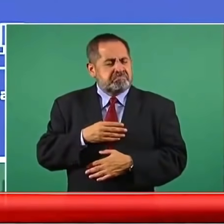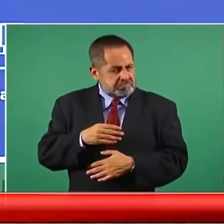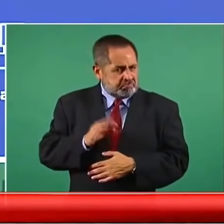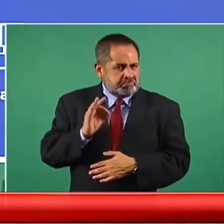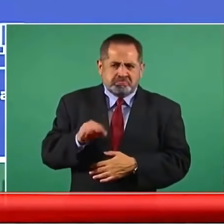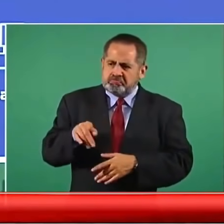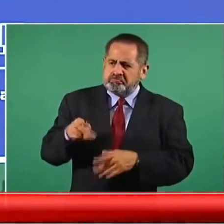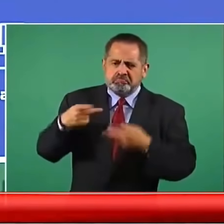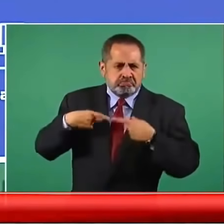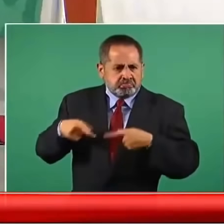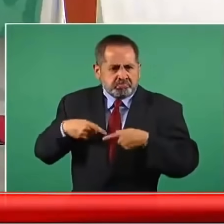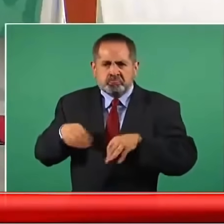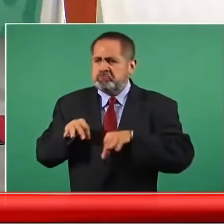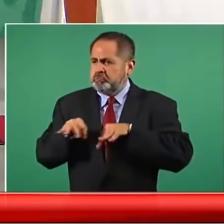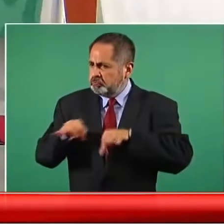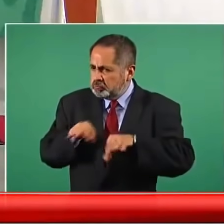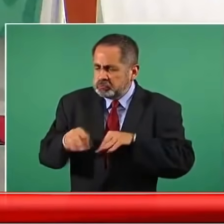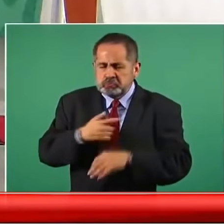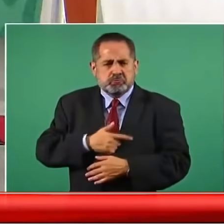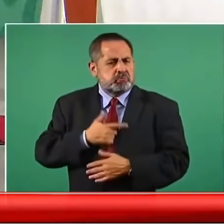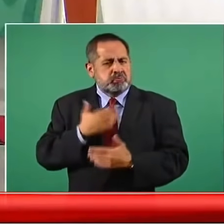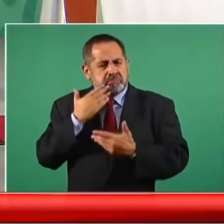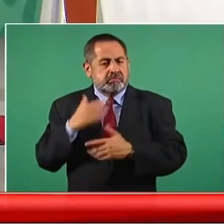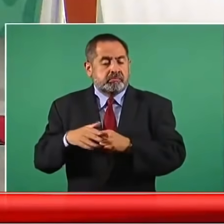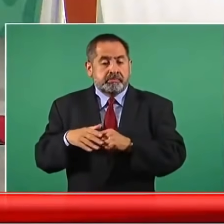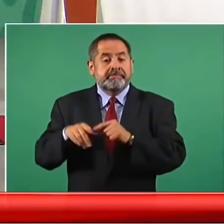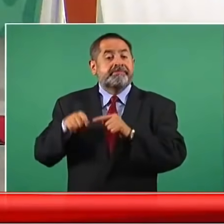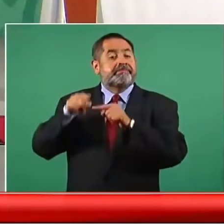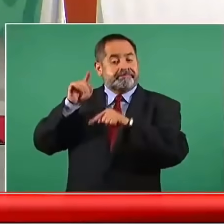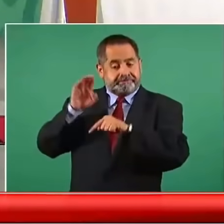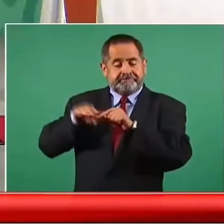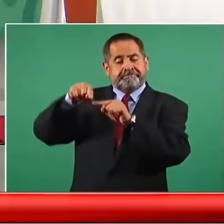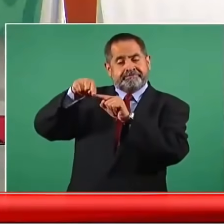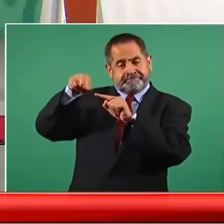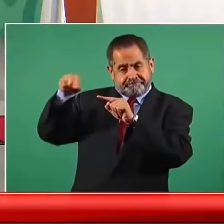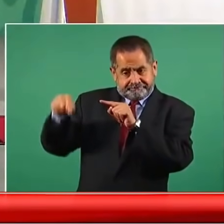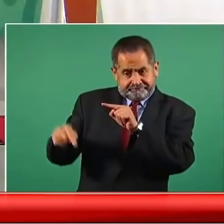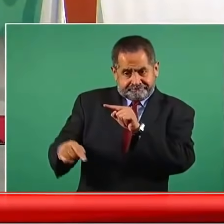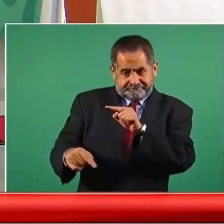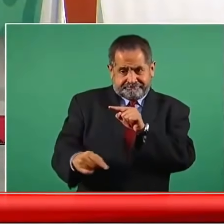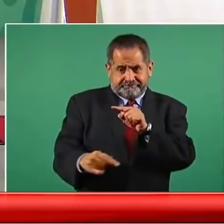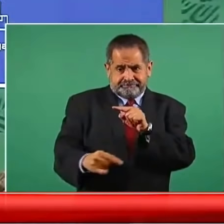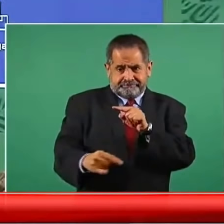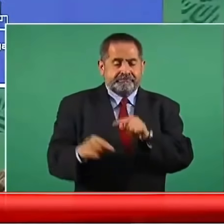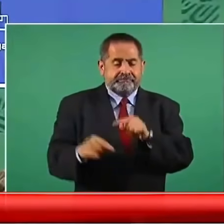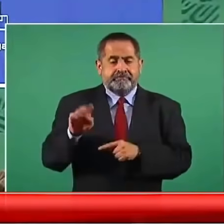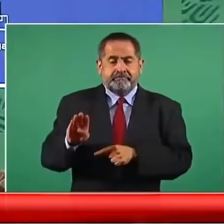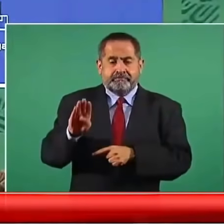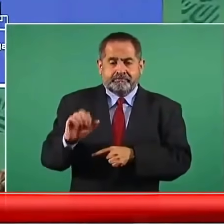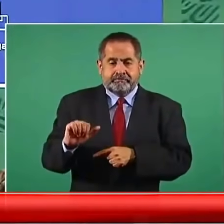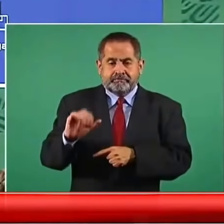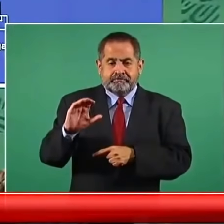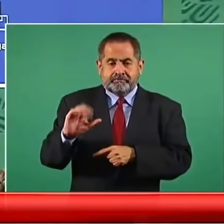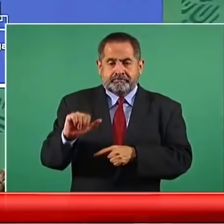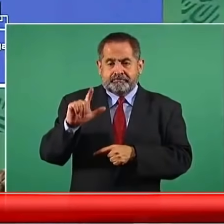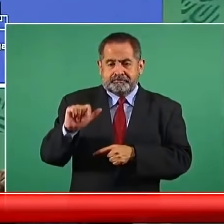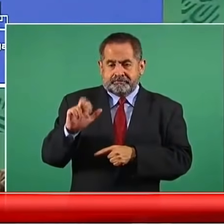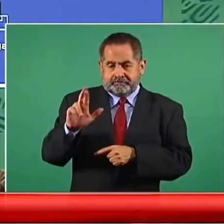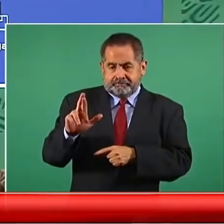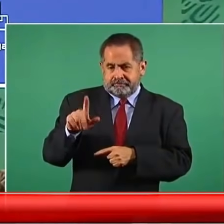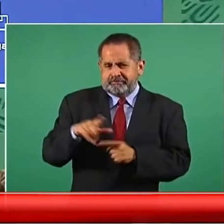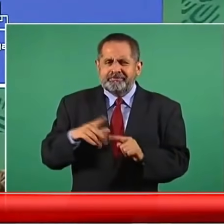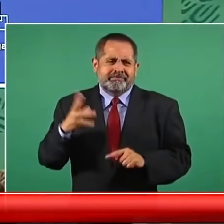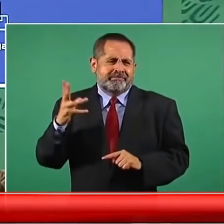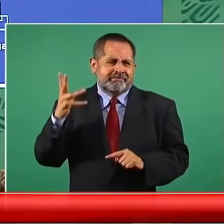trabajadora, y bajar el tren. Aquí está Bacalar, que es una